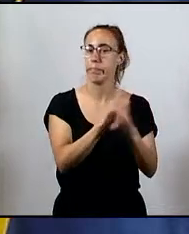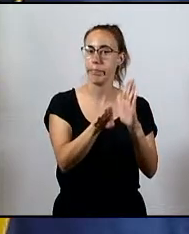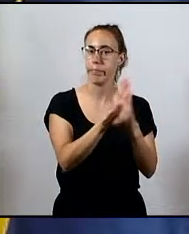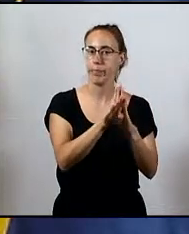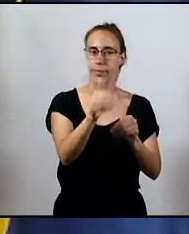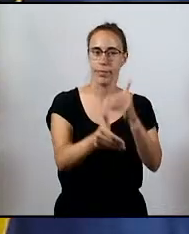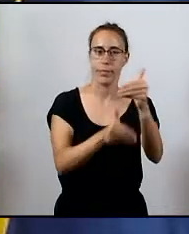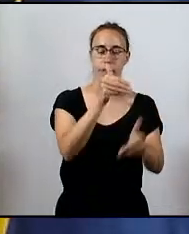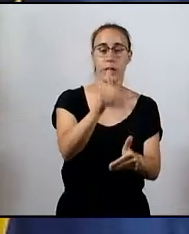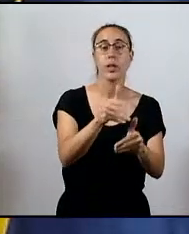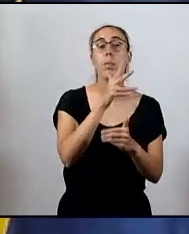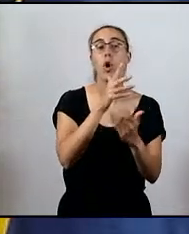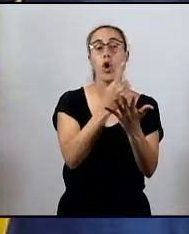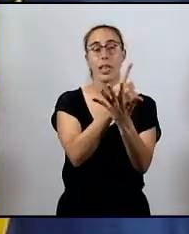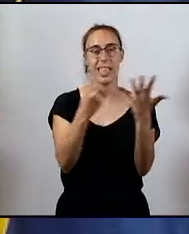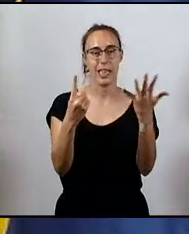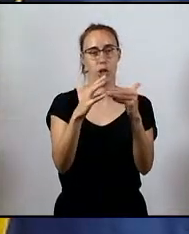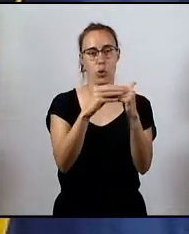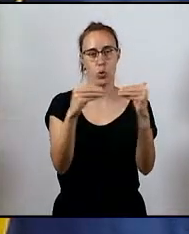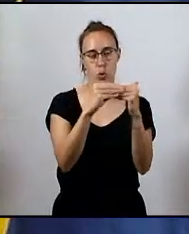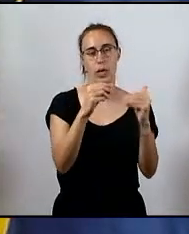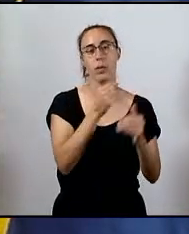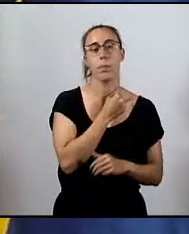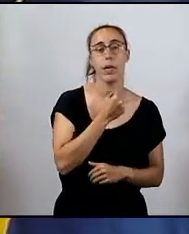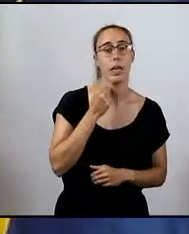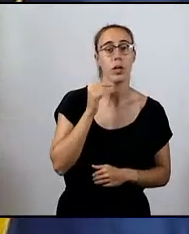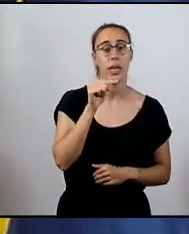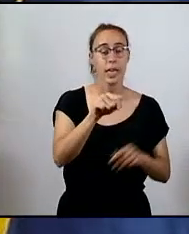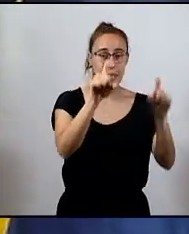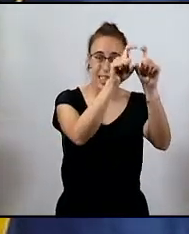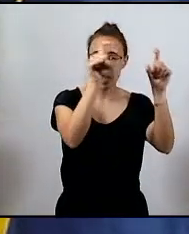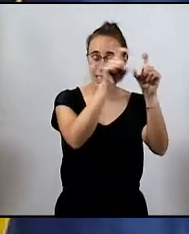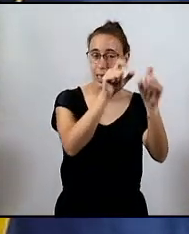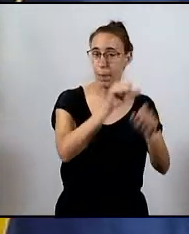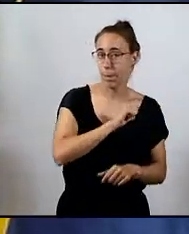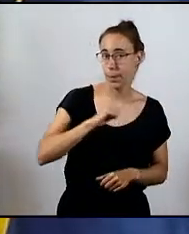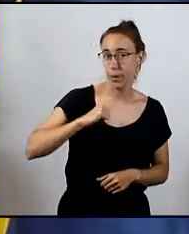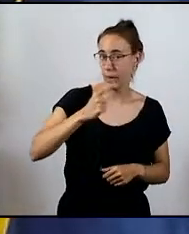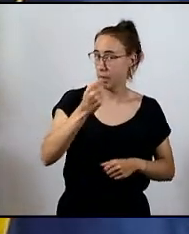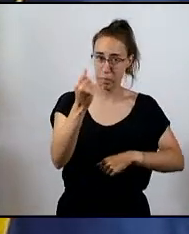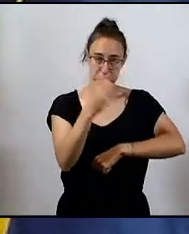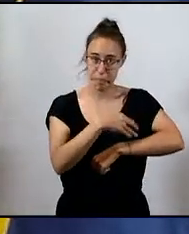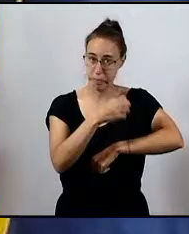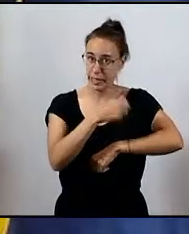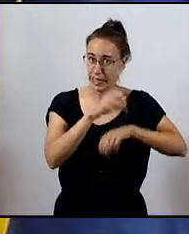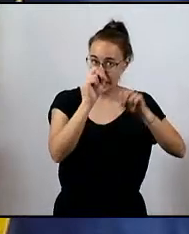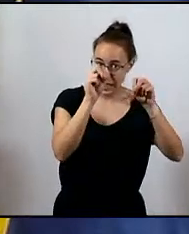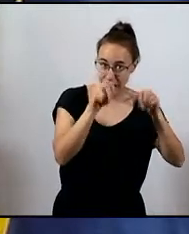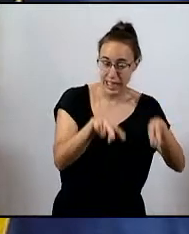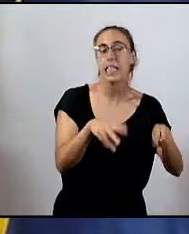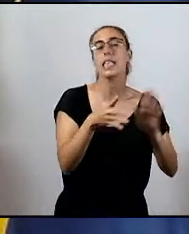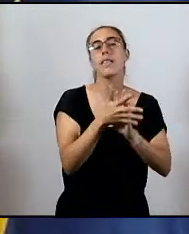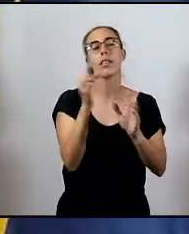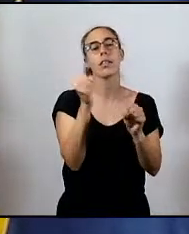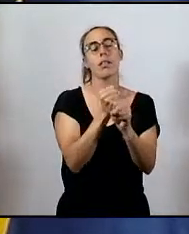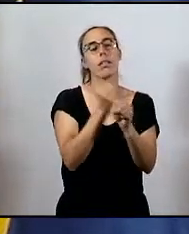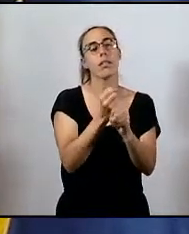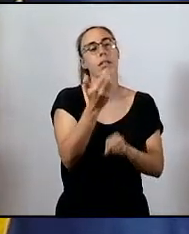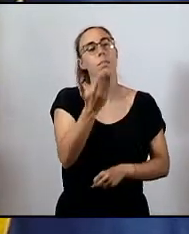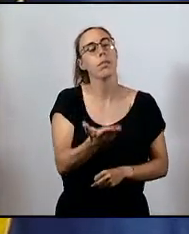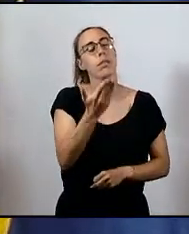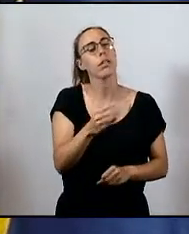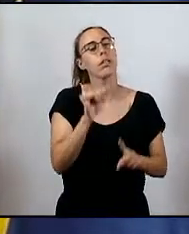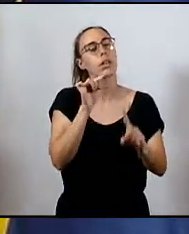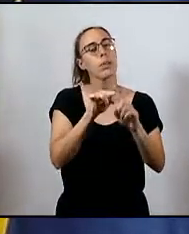que tienen en la ciudad de Badajoz. Esta entidad privada, sin ánimo de lucro, realiza una importante labor social en Extremadura en favor de